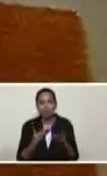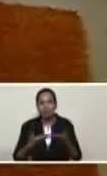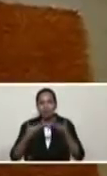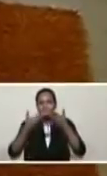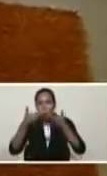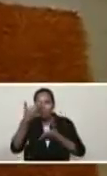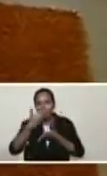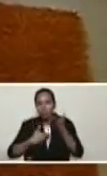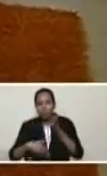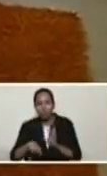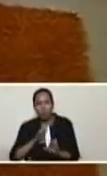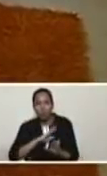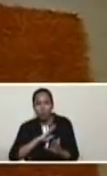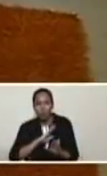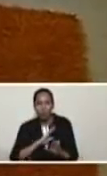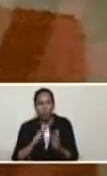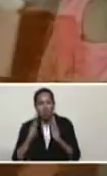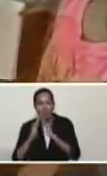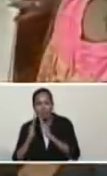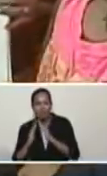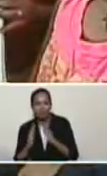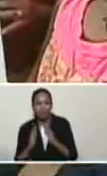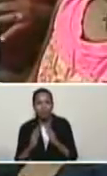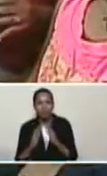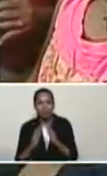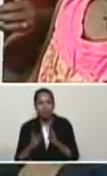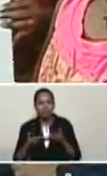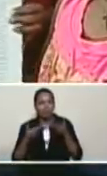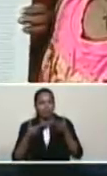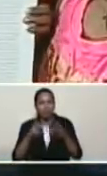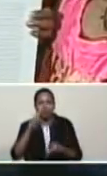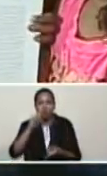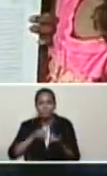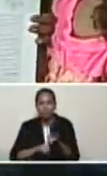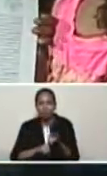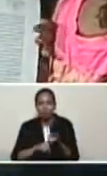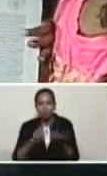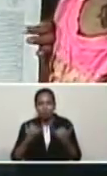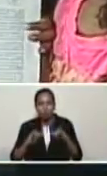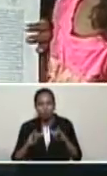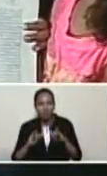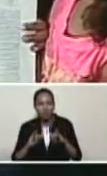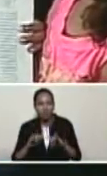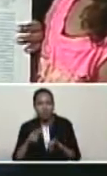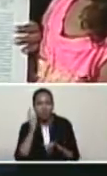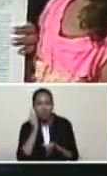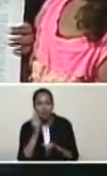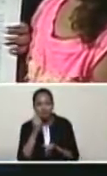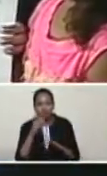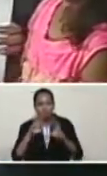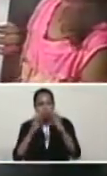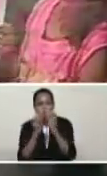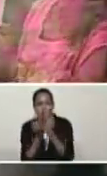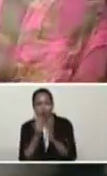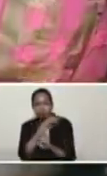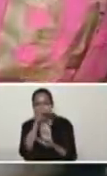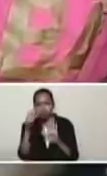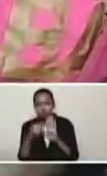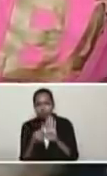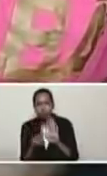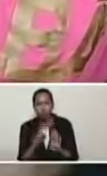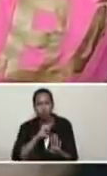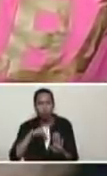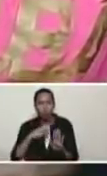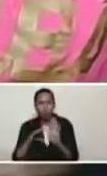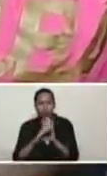de propiedad, Marisol, a tu esposo, a tu hija y a toda tu familia. Nuestra constitución